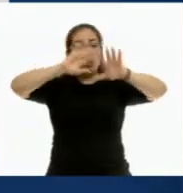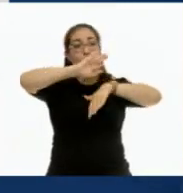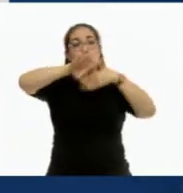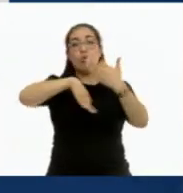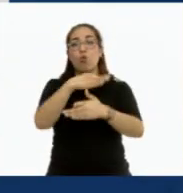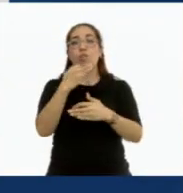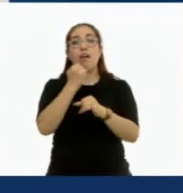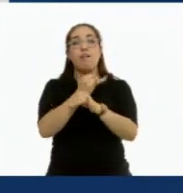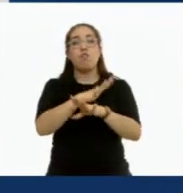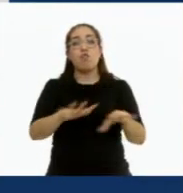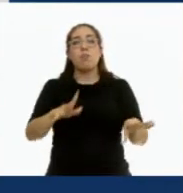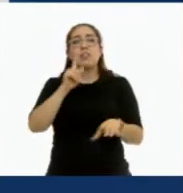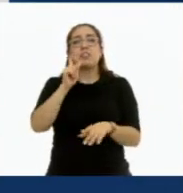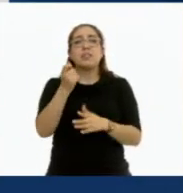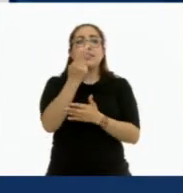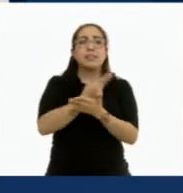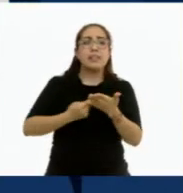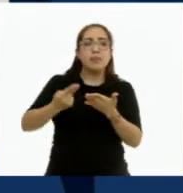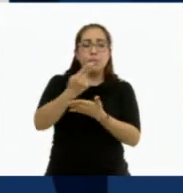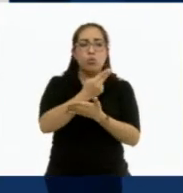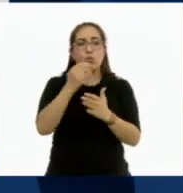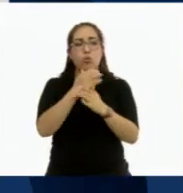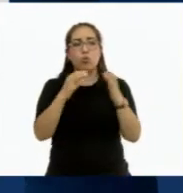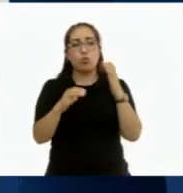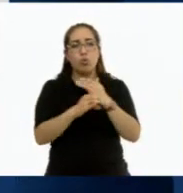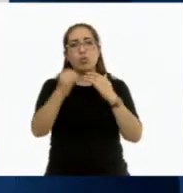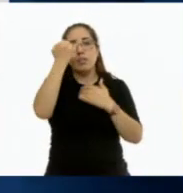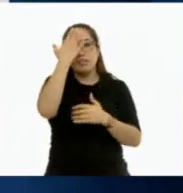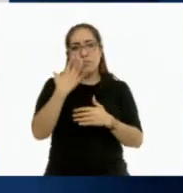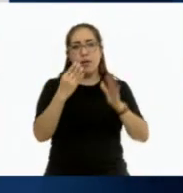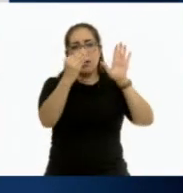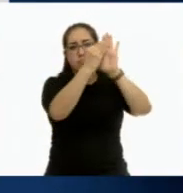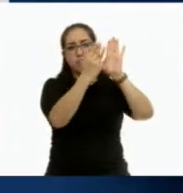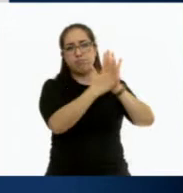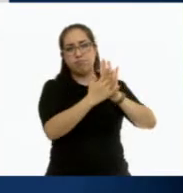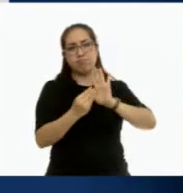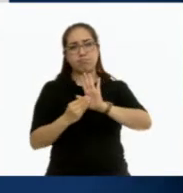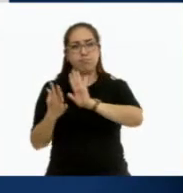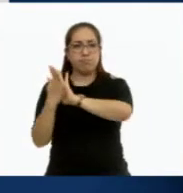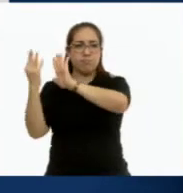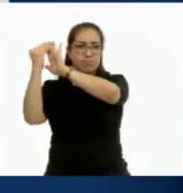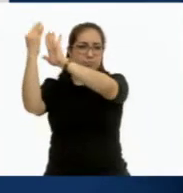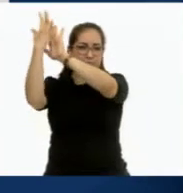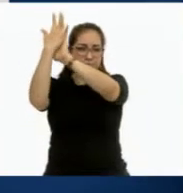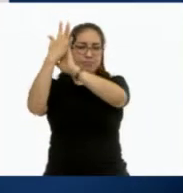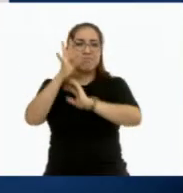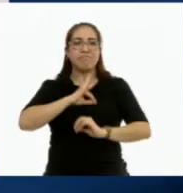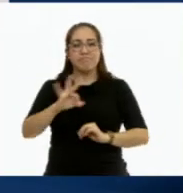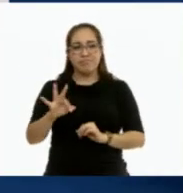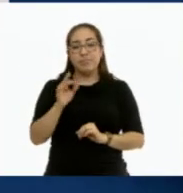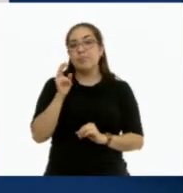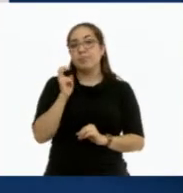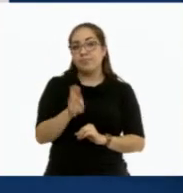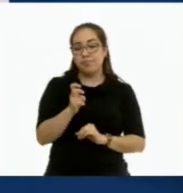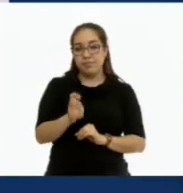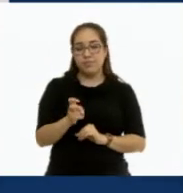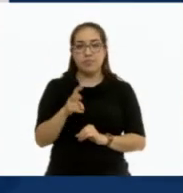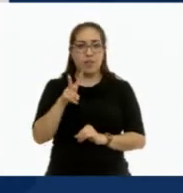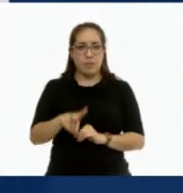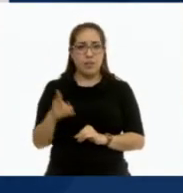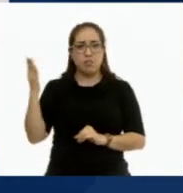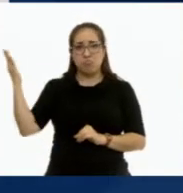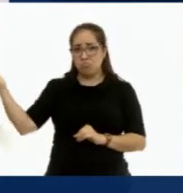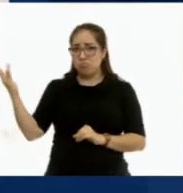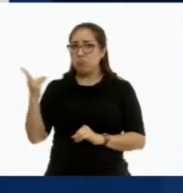dibujos. Esto normalmente lo vemos en los mapas mentales, mapas conceptuales, pero resulta un